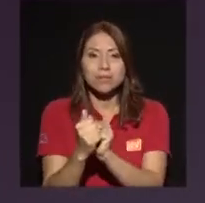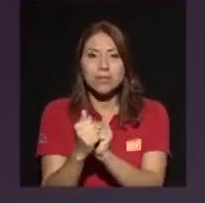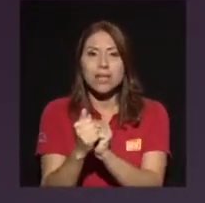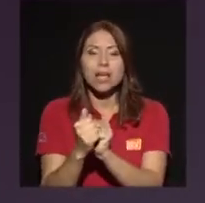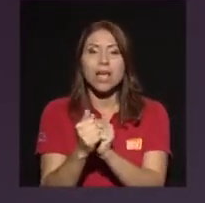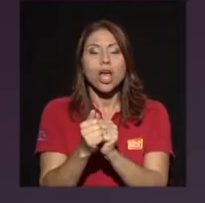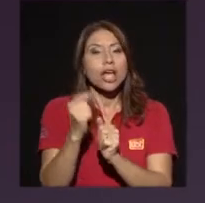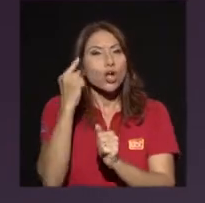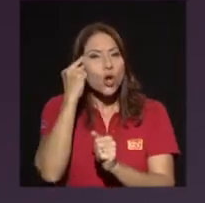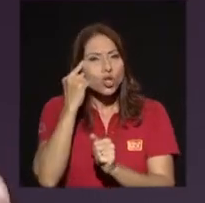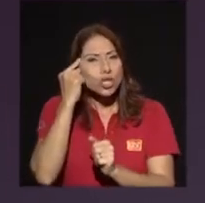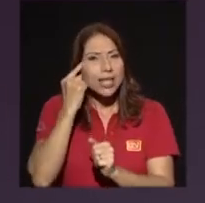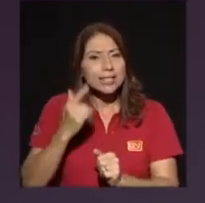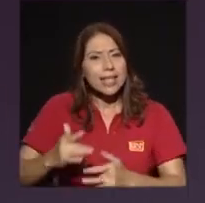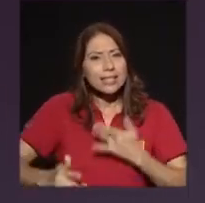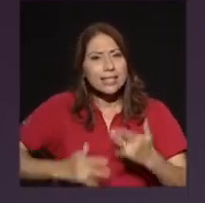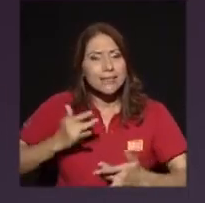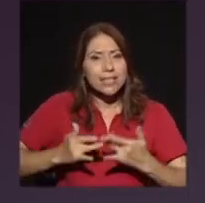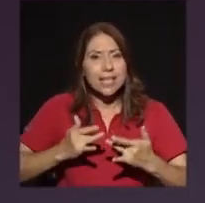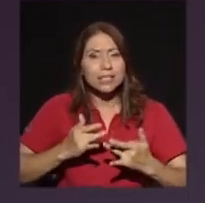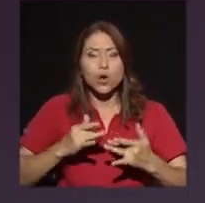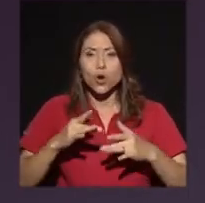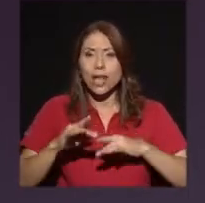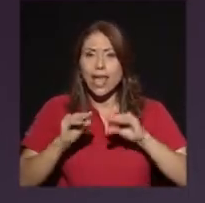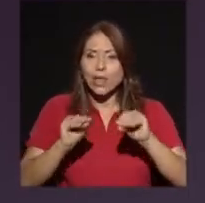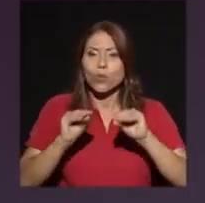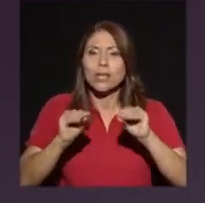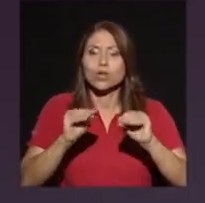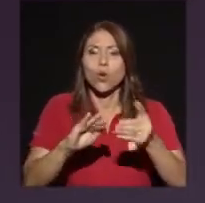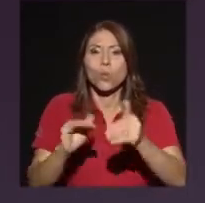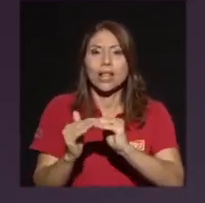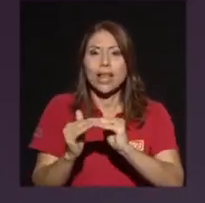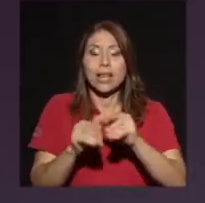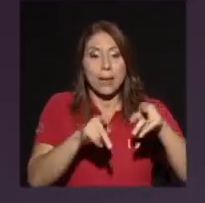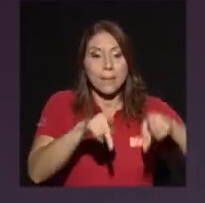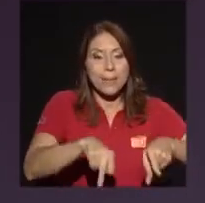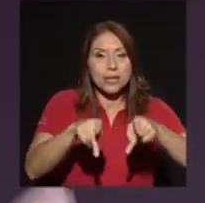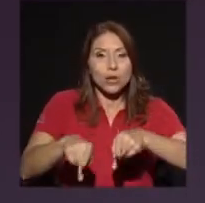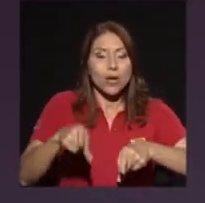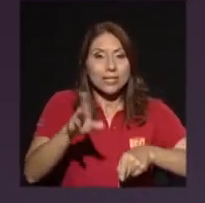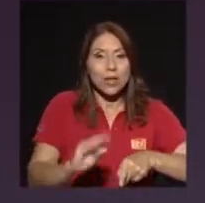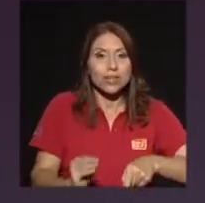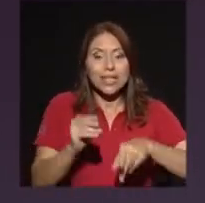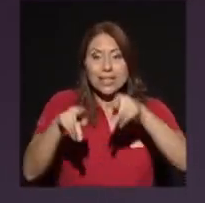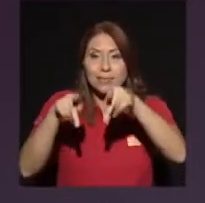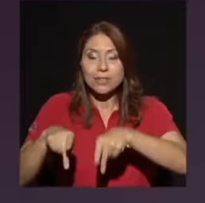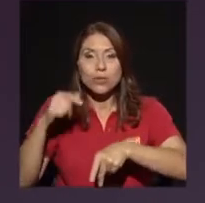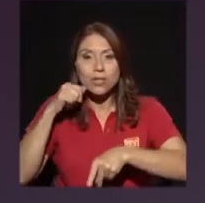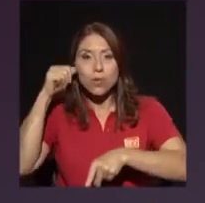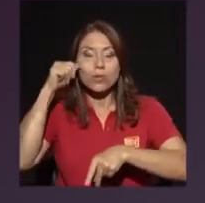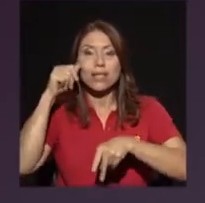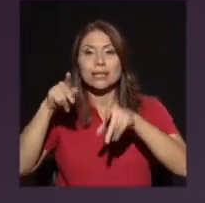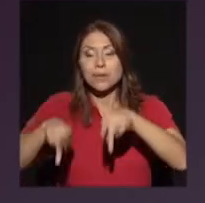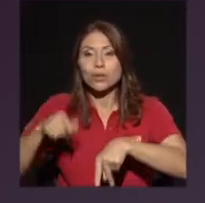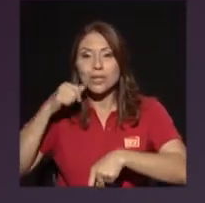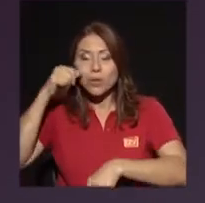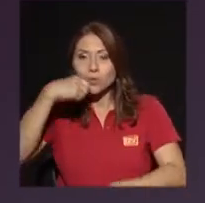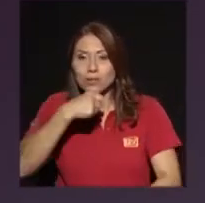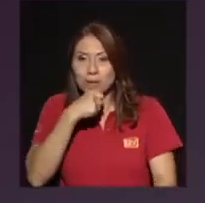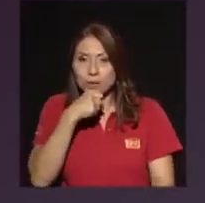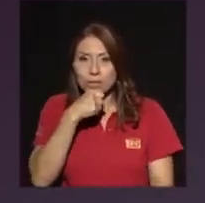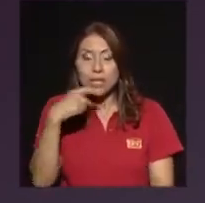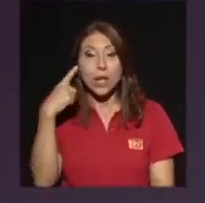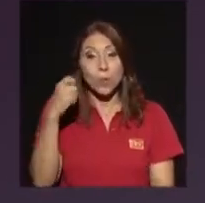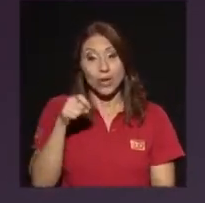la conciencia, la sensibilización y la educación comunitaria, tanto a personas adolescentes como a personas adultas mayores, porque este